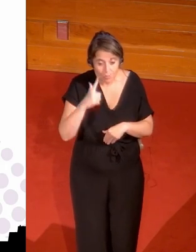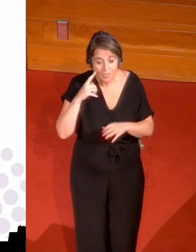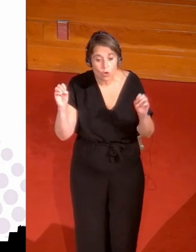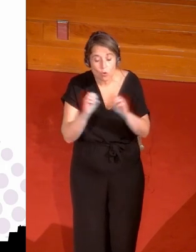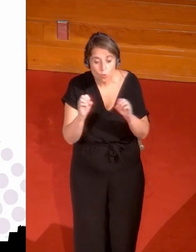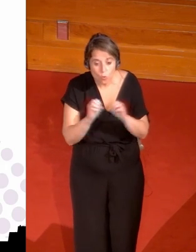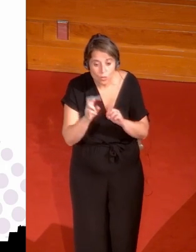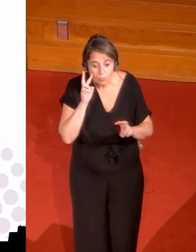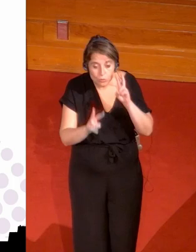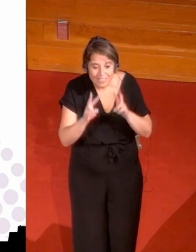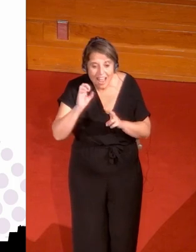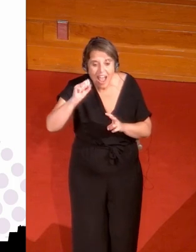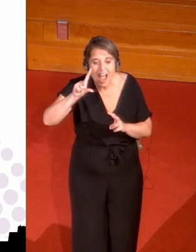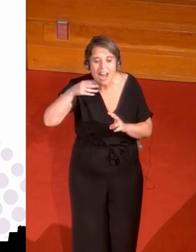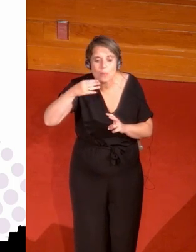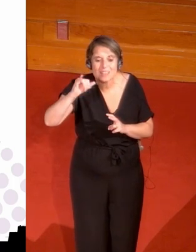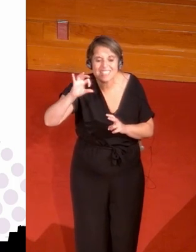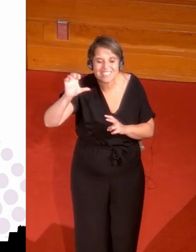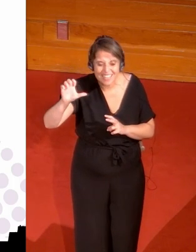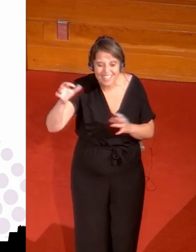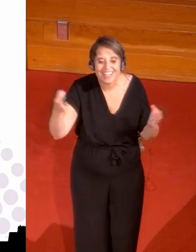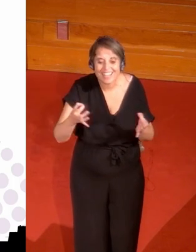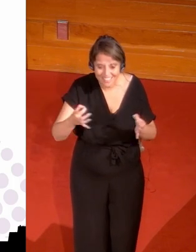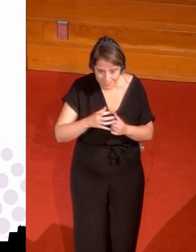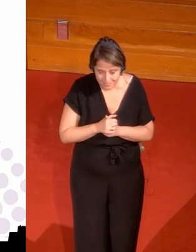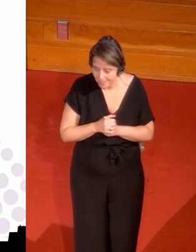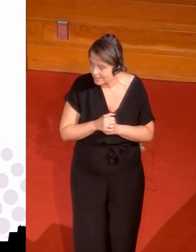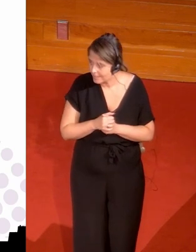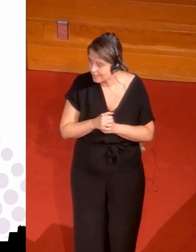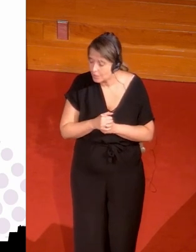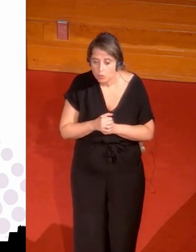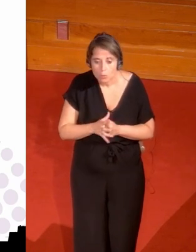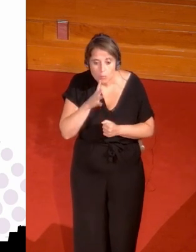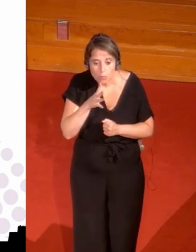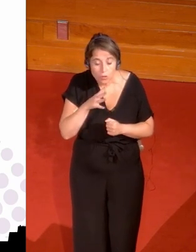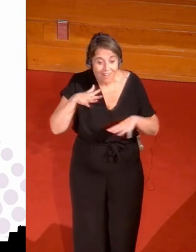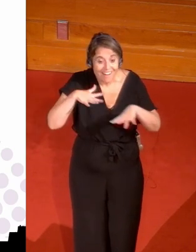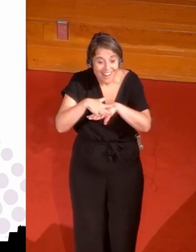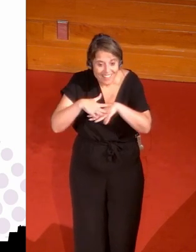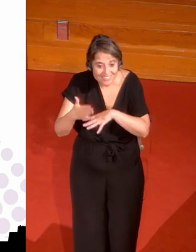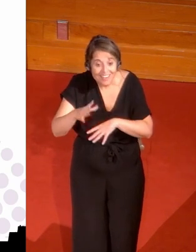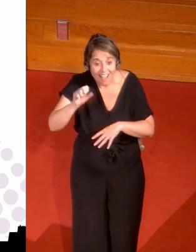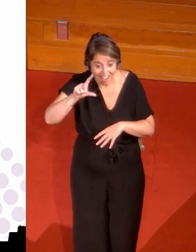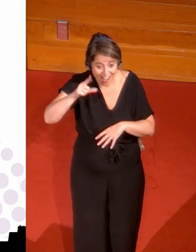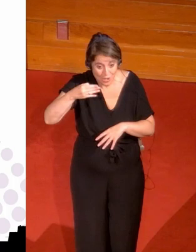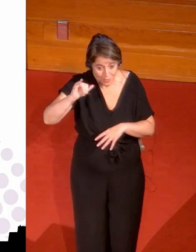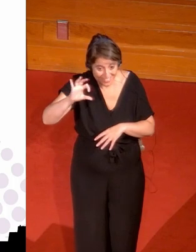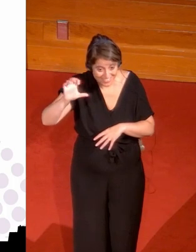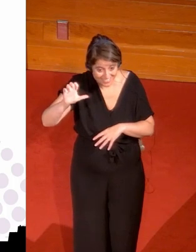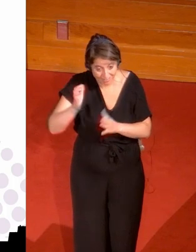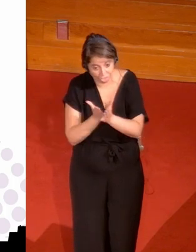a mirar al bice esto Qué es porque era un fenómeno de las redes y ahí lo tienes con